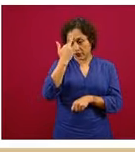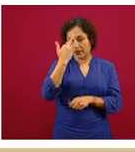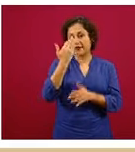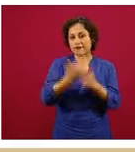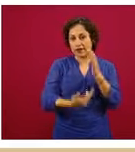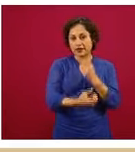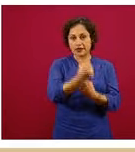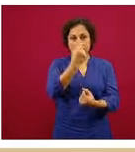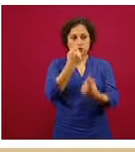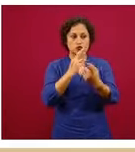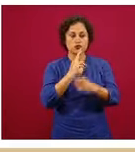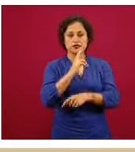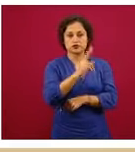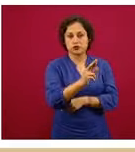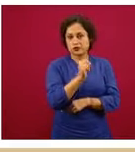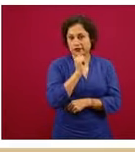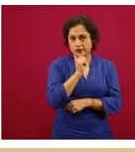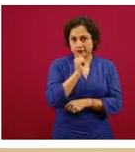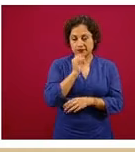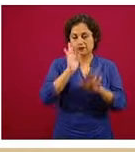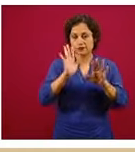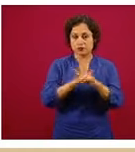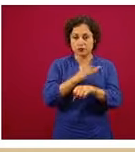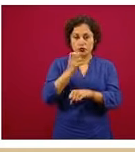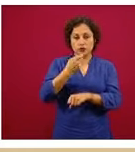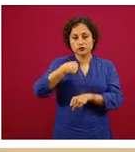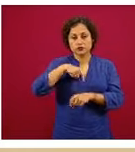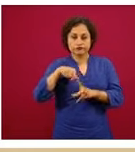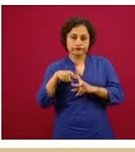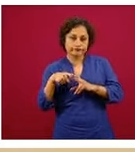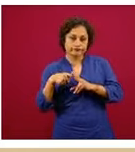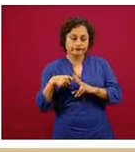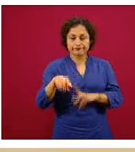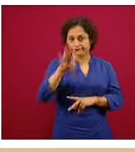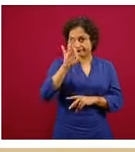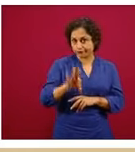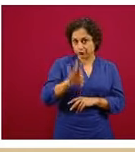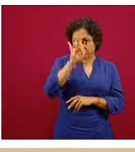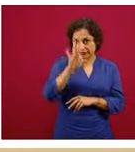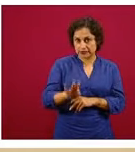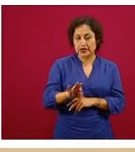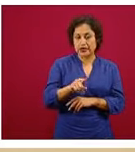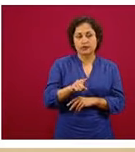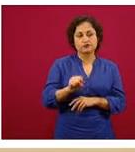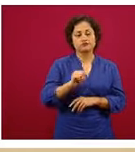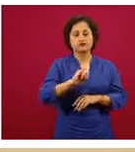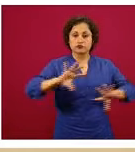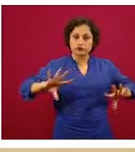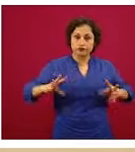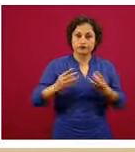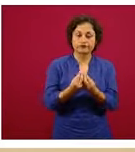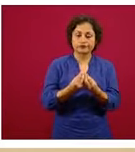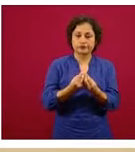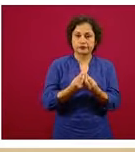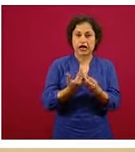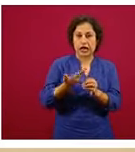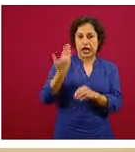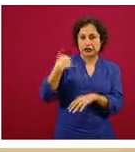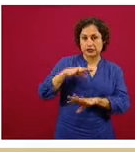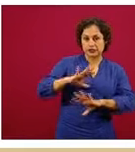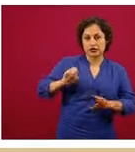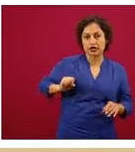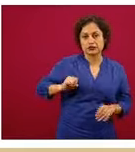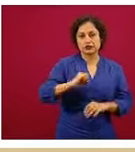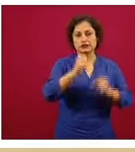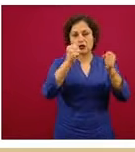de resultado. Por lo tanto, aplicamos el porcentaje de positividad a este grupo, lo sumamos a los que ya están